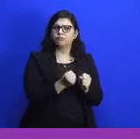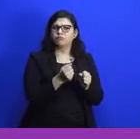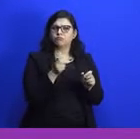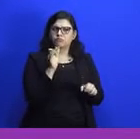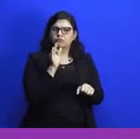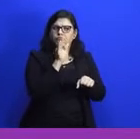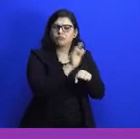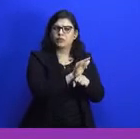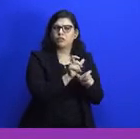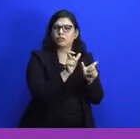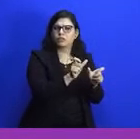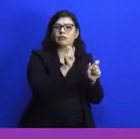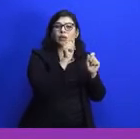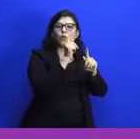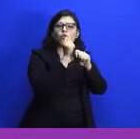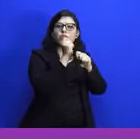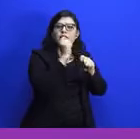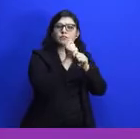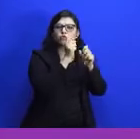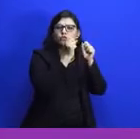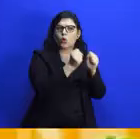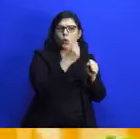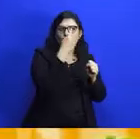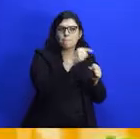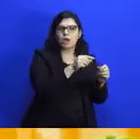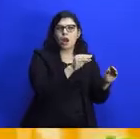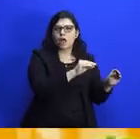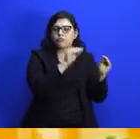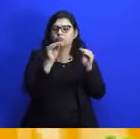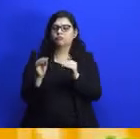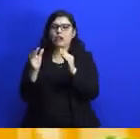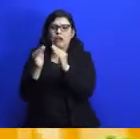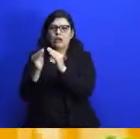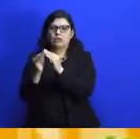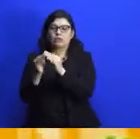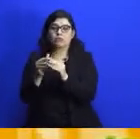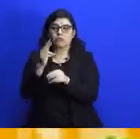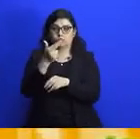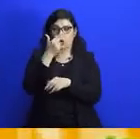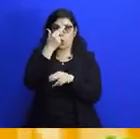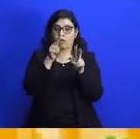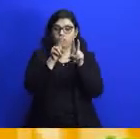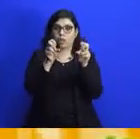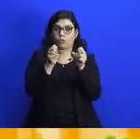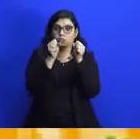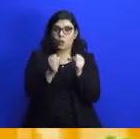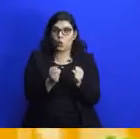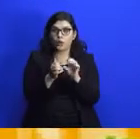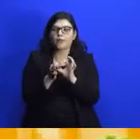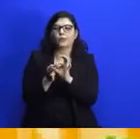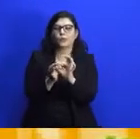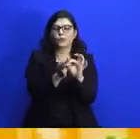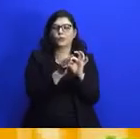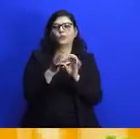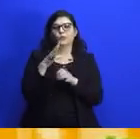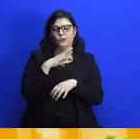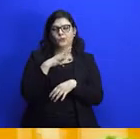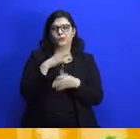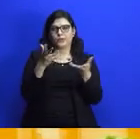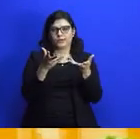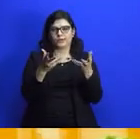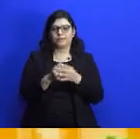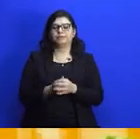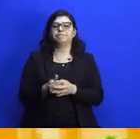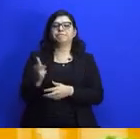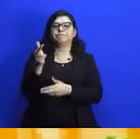solicitarte un transporte seguro de regreso a tu casa. La seguridad la construimos entre todos. Volvemos contigo al